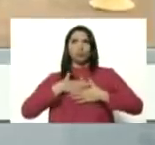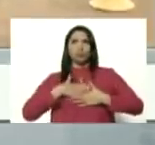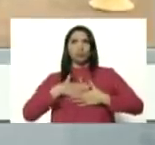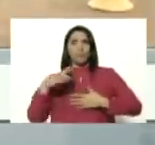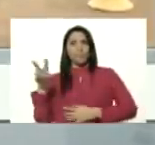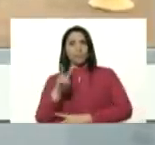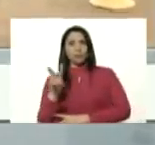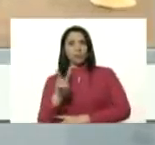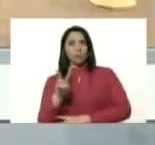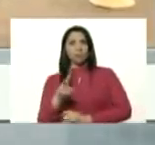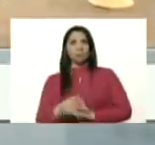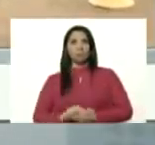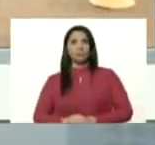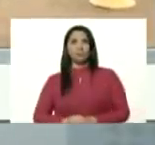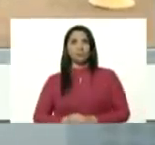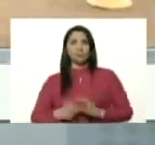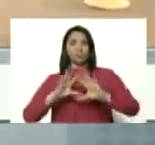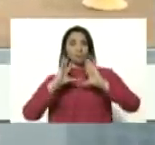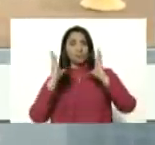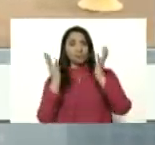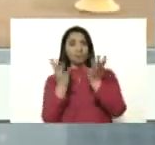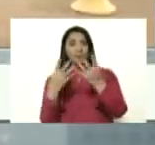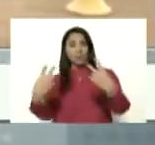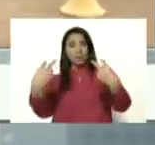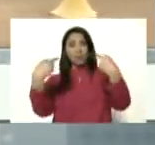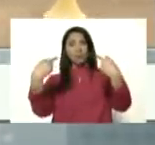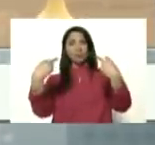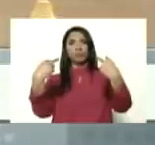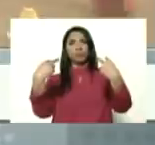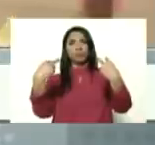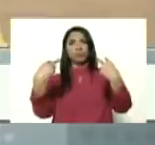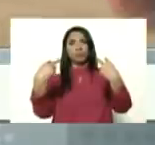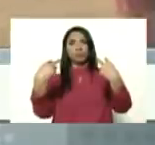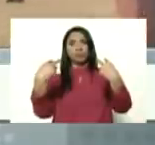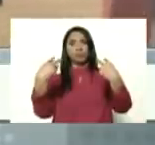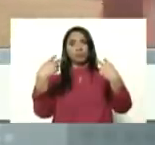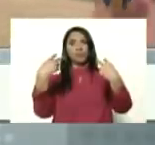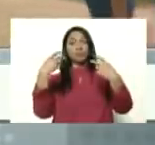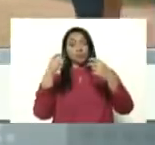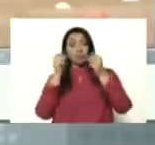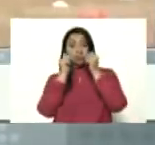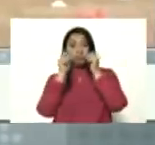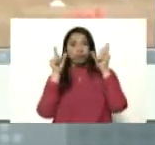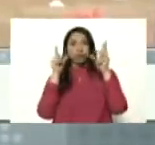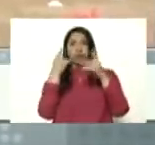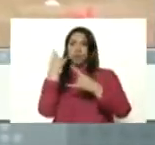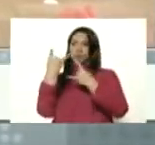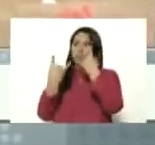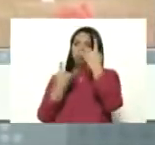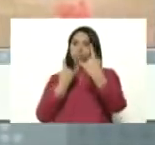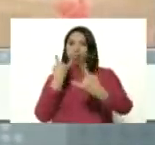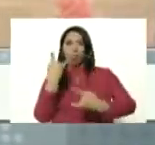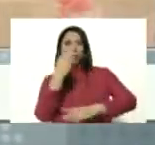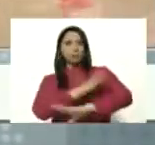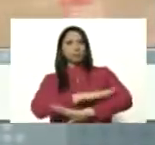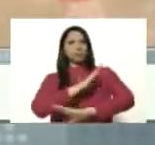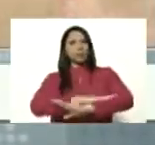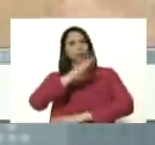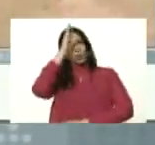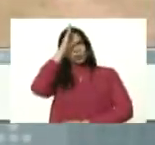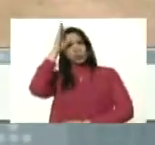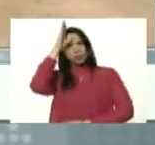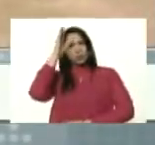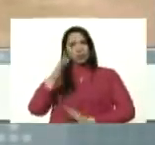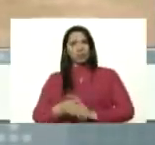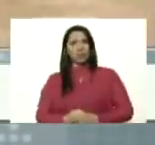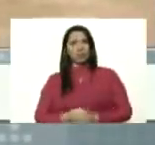Venezuela, el mundo nos observa con admiración por la disciplina, la conciencia